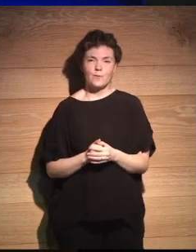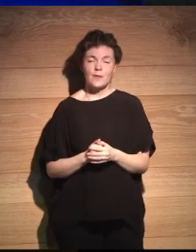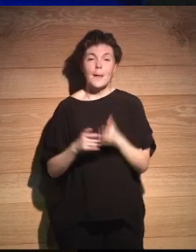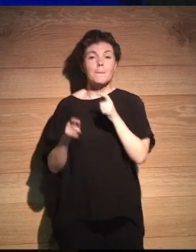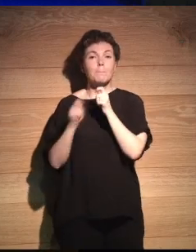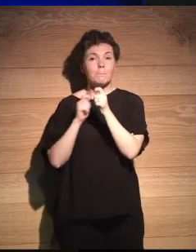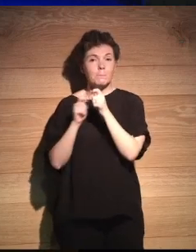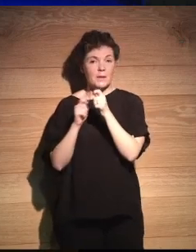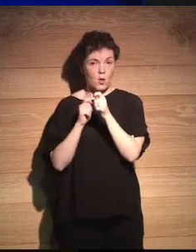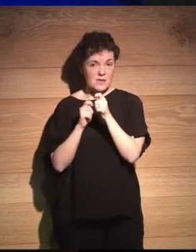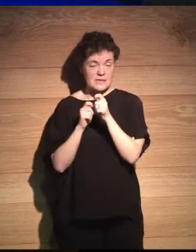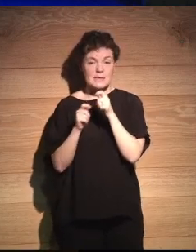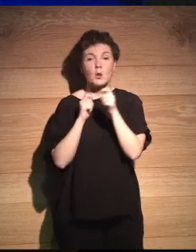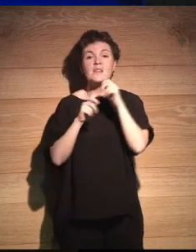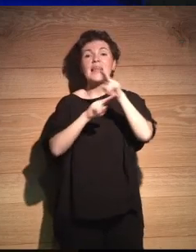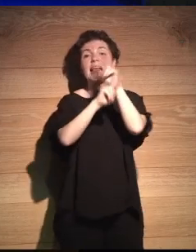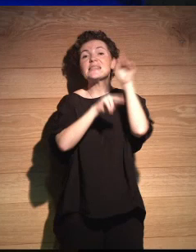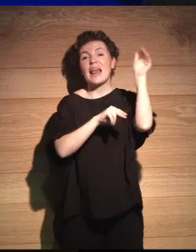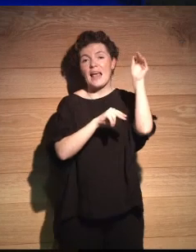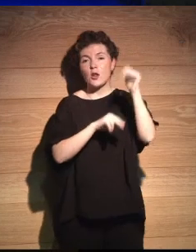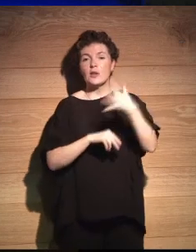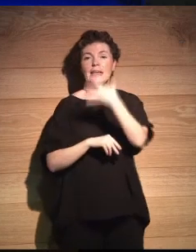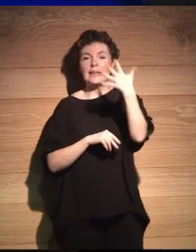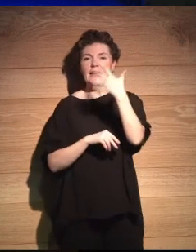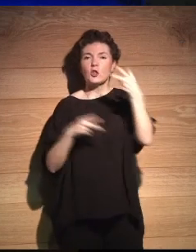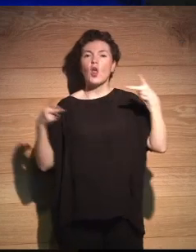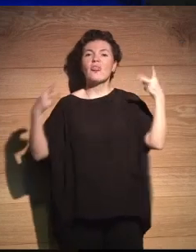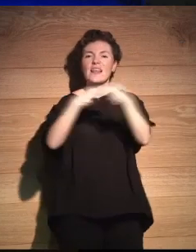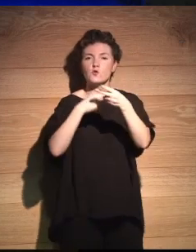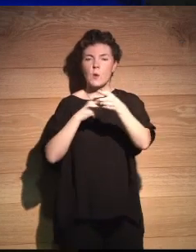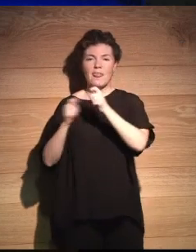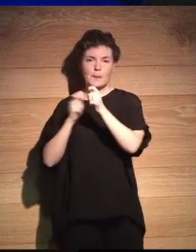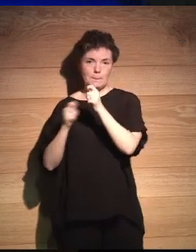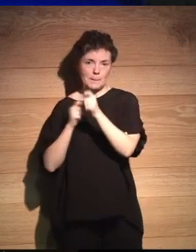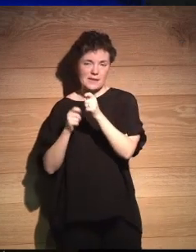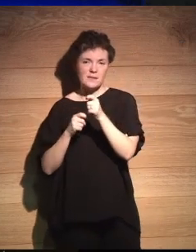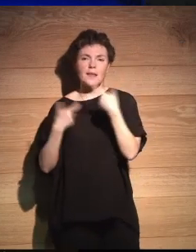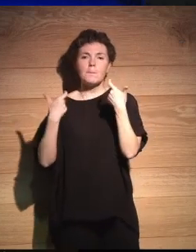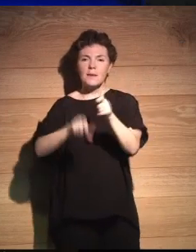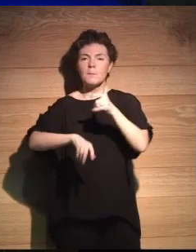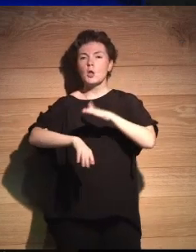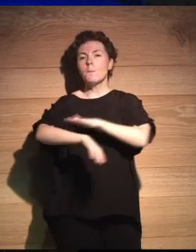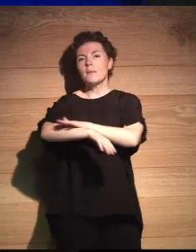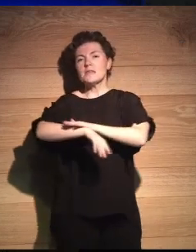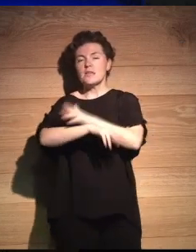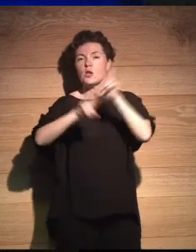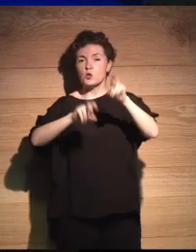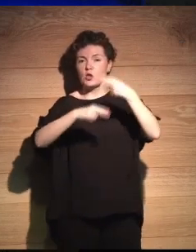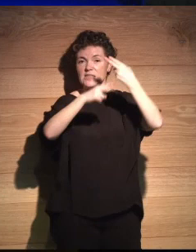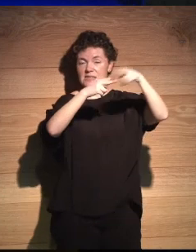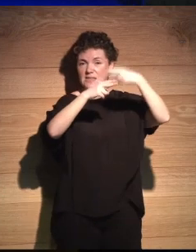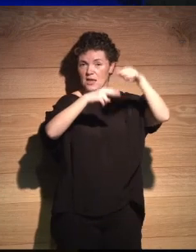los periodistas de la prensa extranjera. En el quinto, la censura de prensa, Departamento del Ministerio de Asuntos Exteriores y la censura